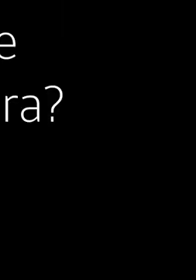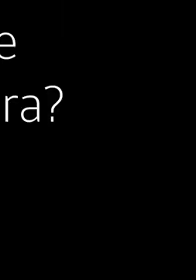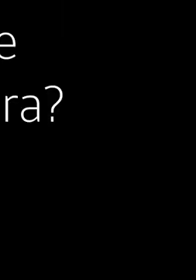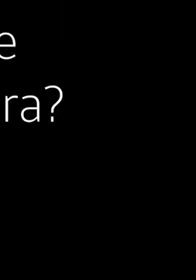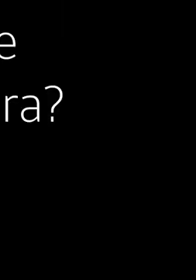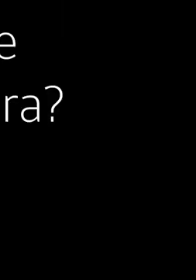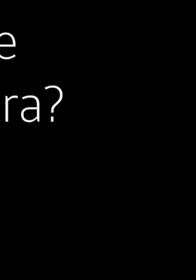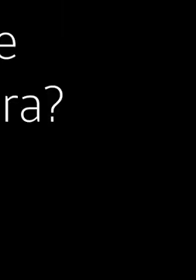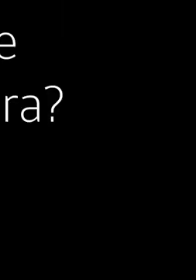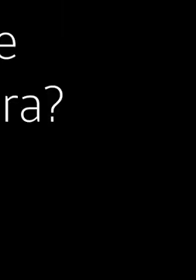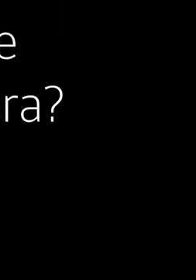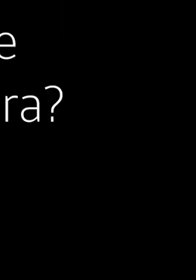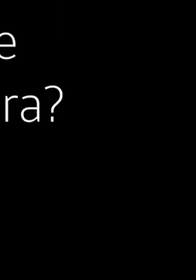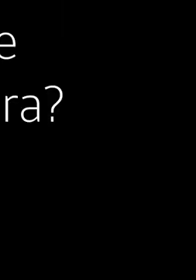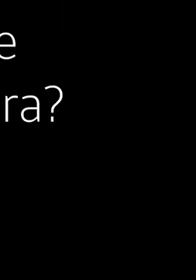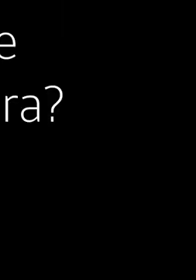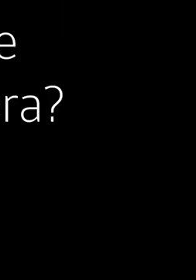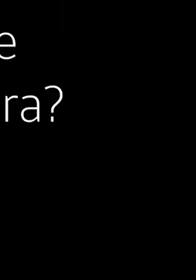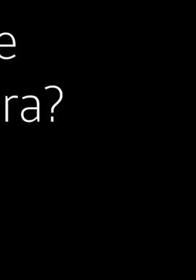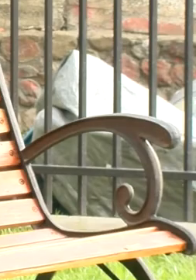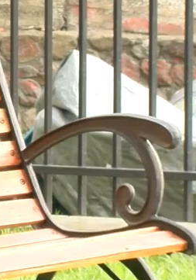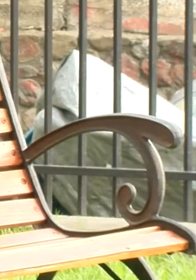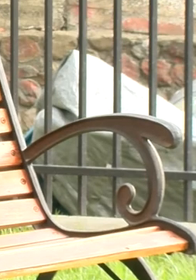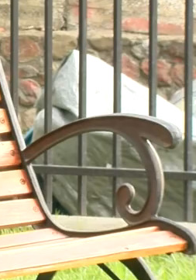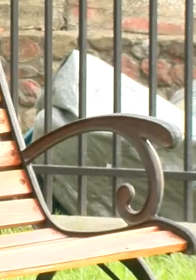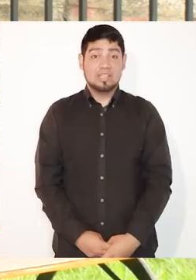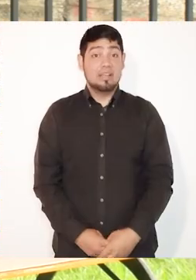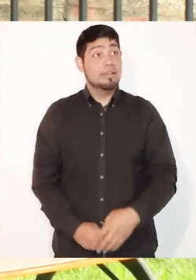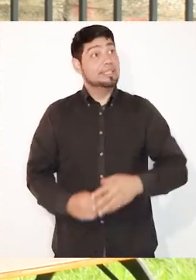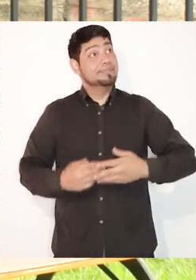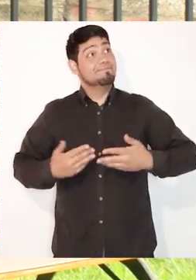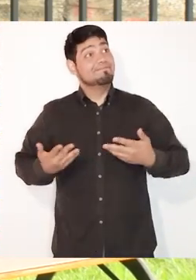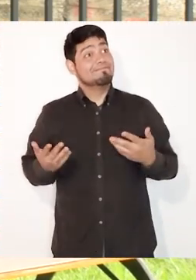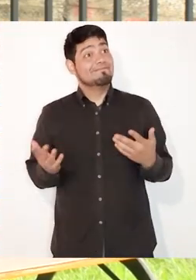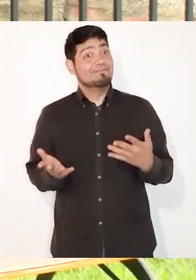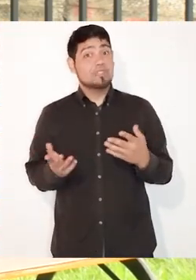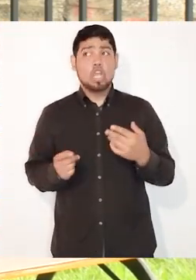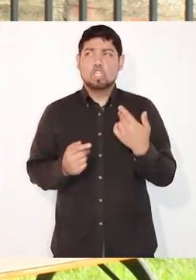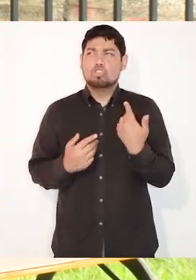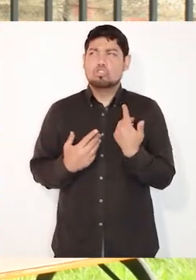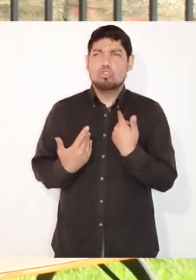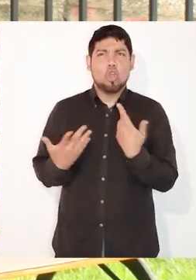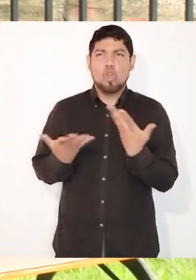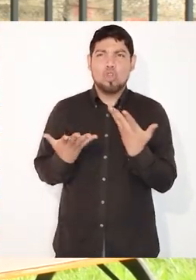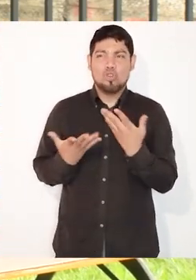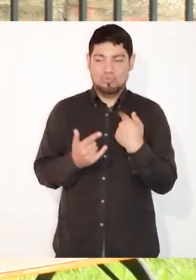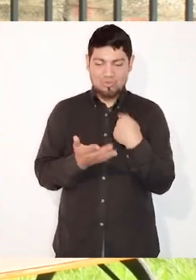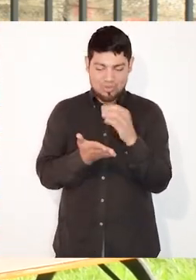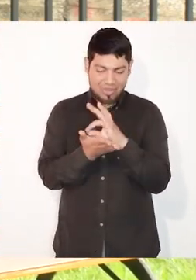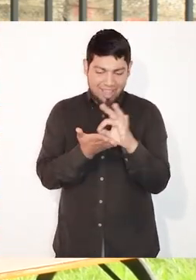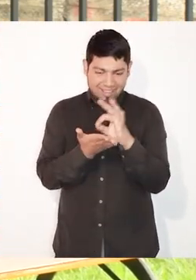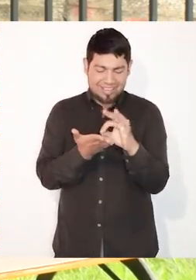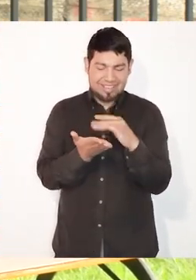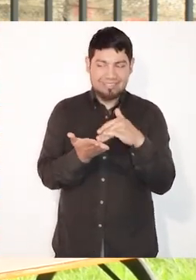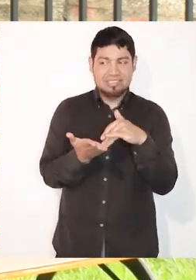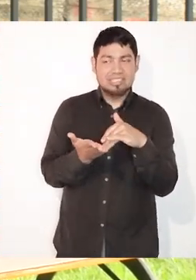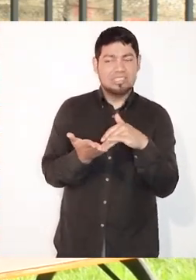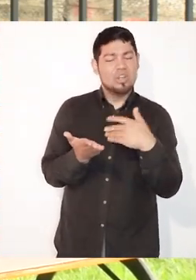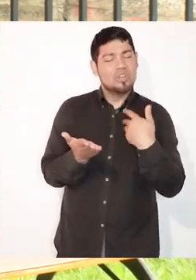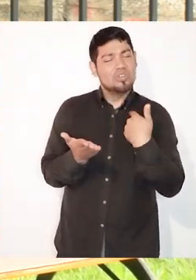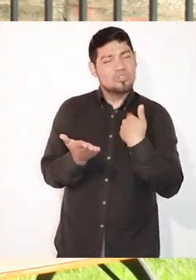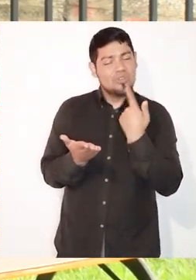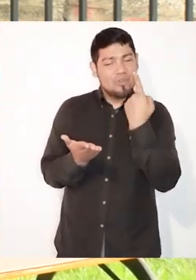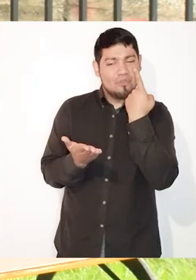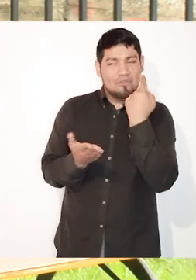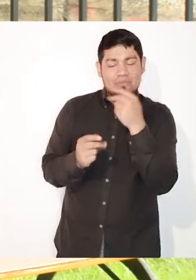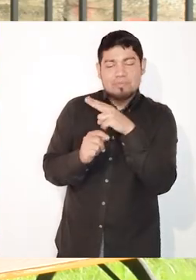2020. ¿Cuál fue tu fuente de inspiración para esa obra? Múltiples fuentes de inspiración, fundamentalmente parten del territorio